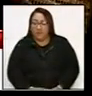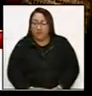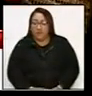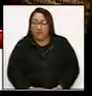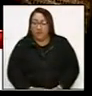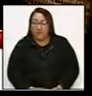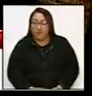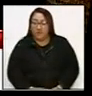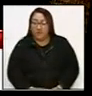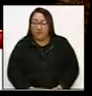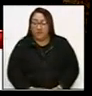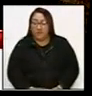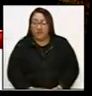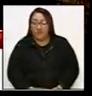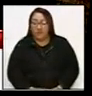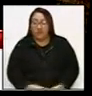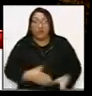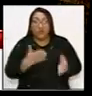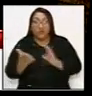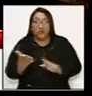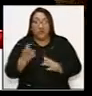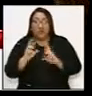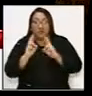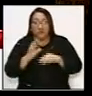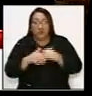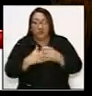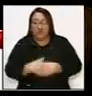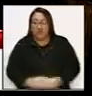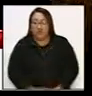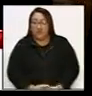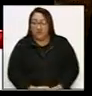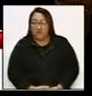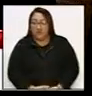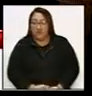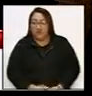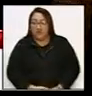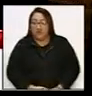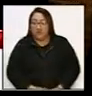intervención? Pasaré a dar respuesta a las preguntas que se han hecho.